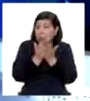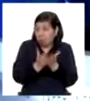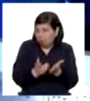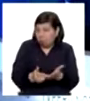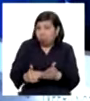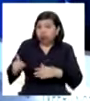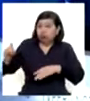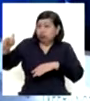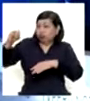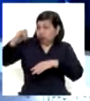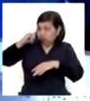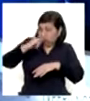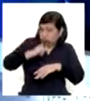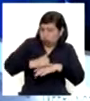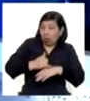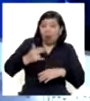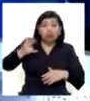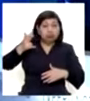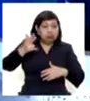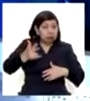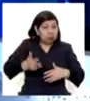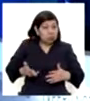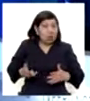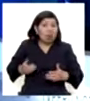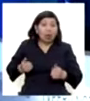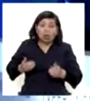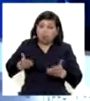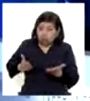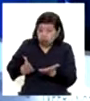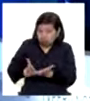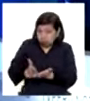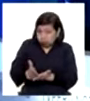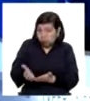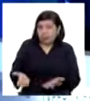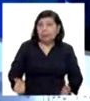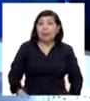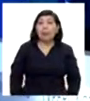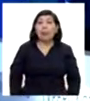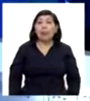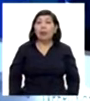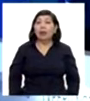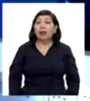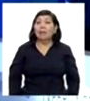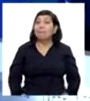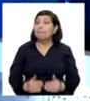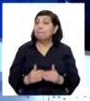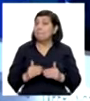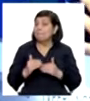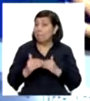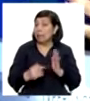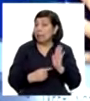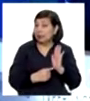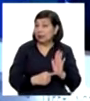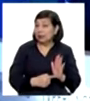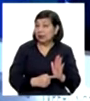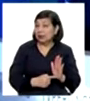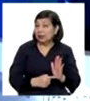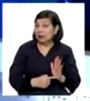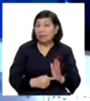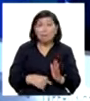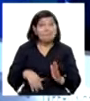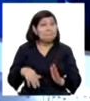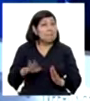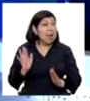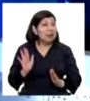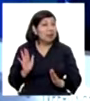portuaria, aeroportuaria, ferroviaria, viales. ¿Y el grueso de los que se han presentado, qué rubro? El